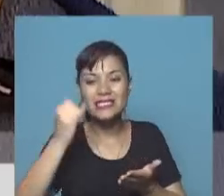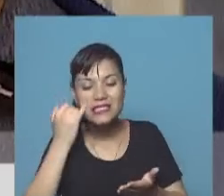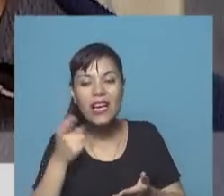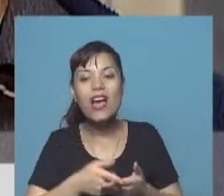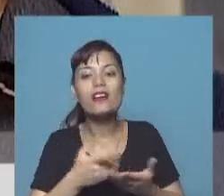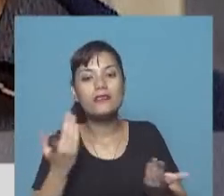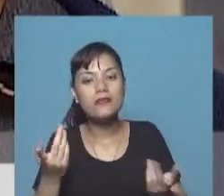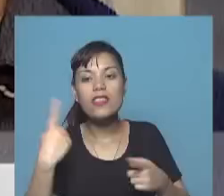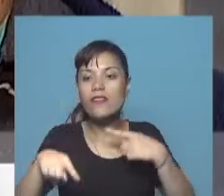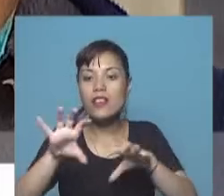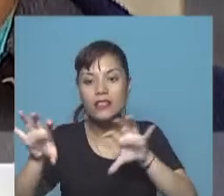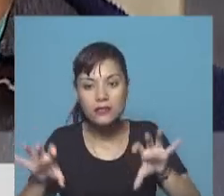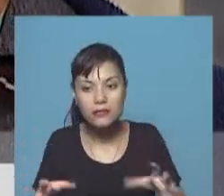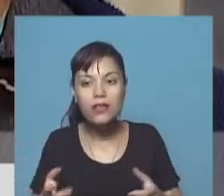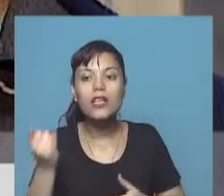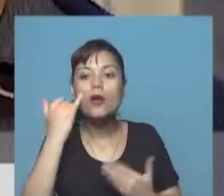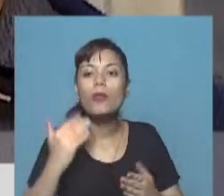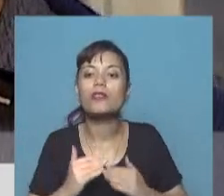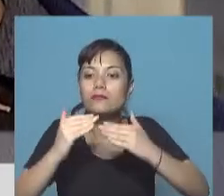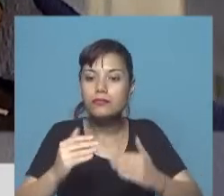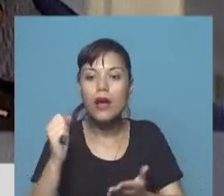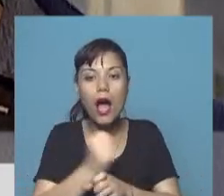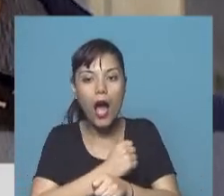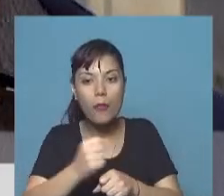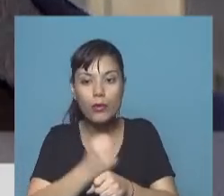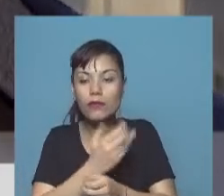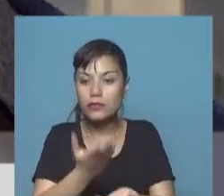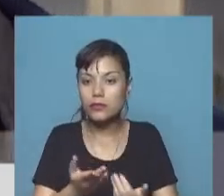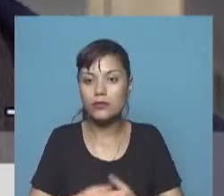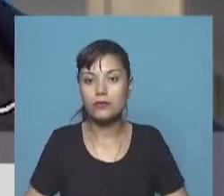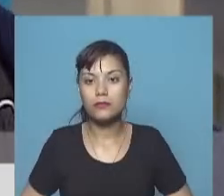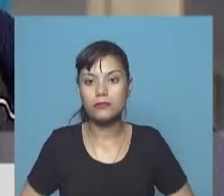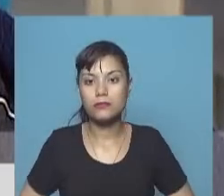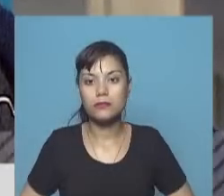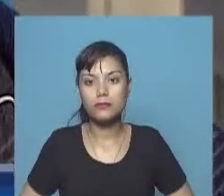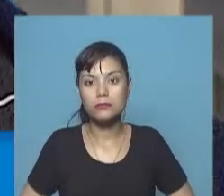bastante consenso de distintos sectores y poder avanzar con su aprobación en el recinto.